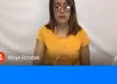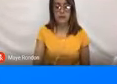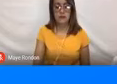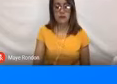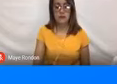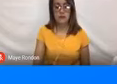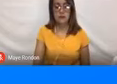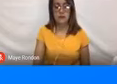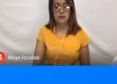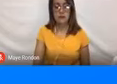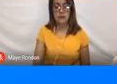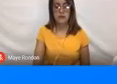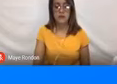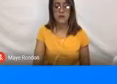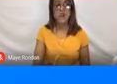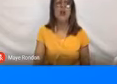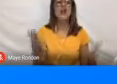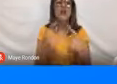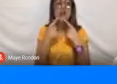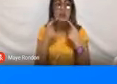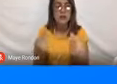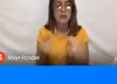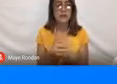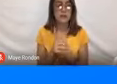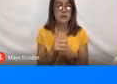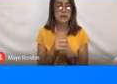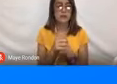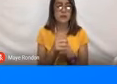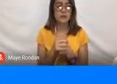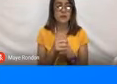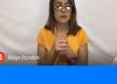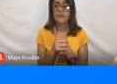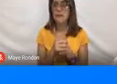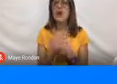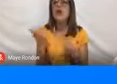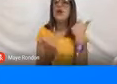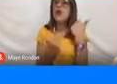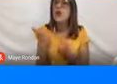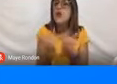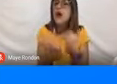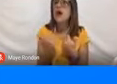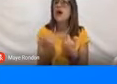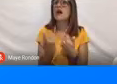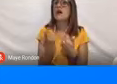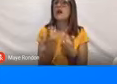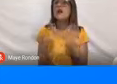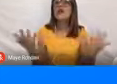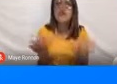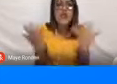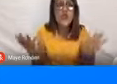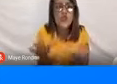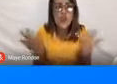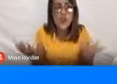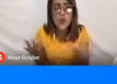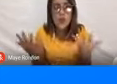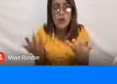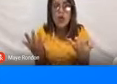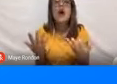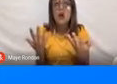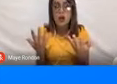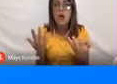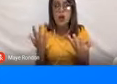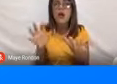en las que se les dice a dónde puede recurrir